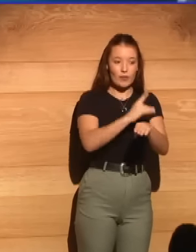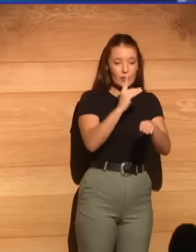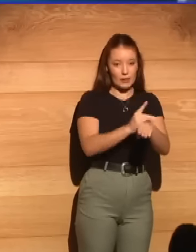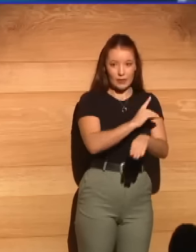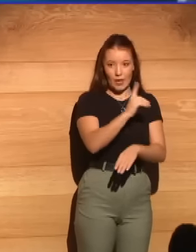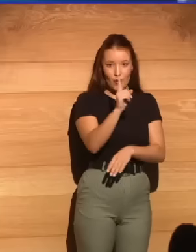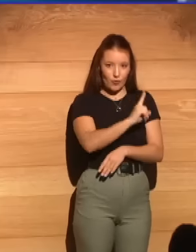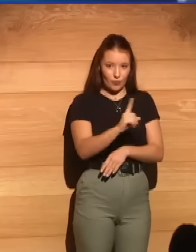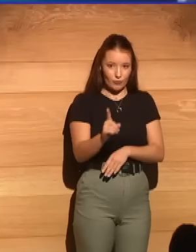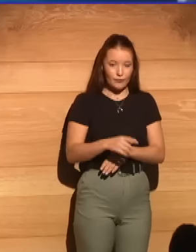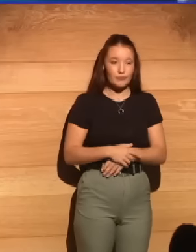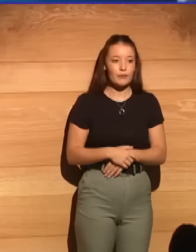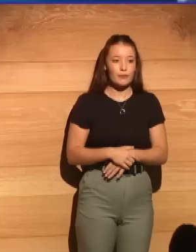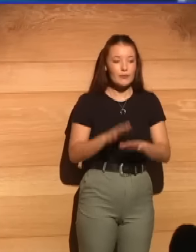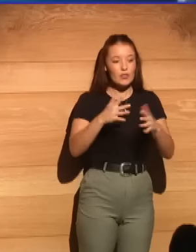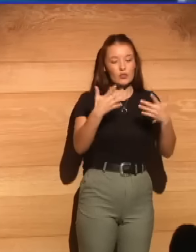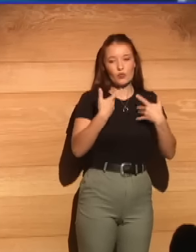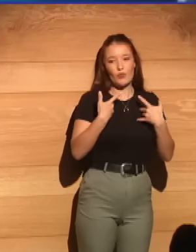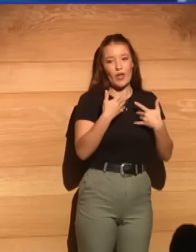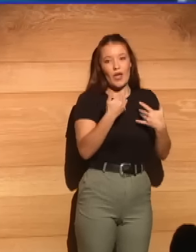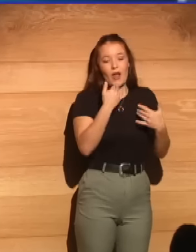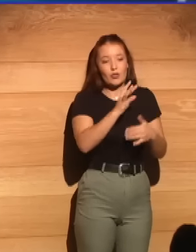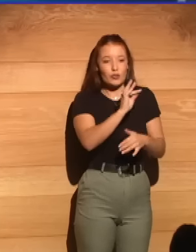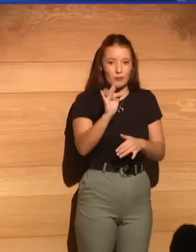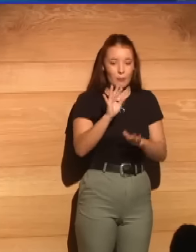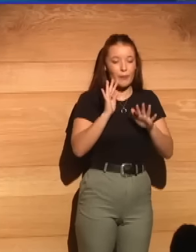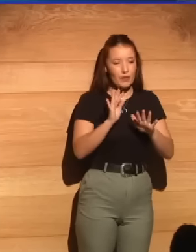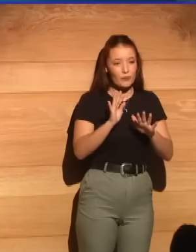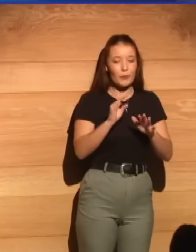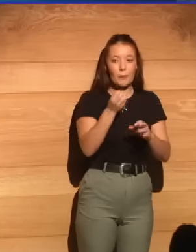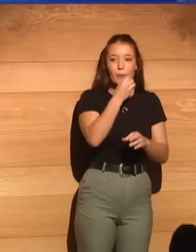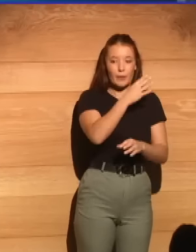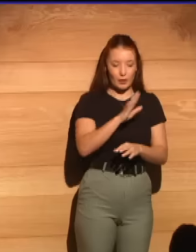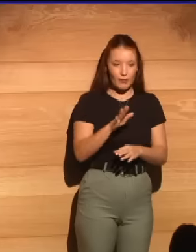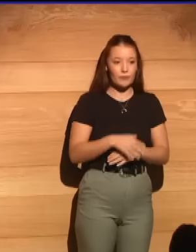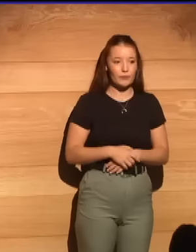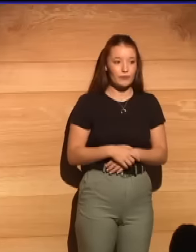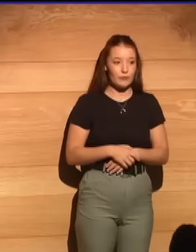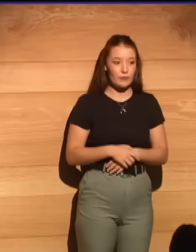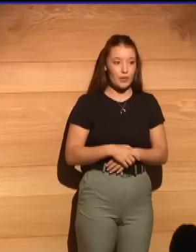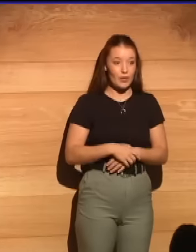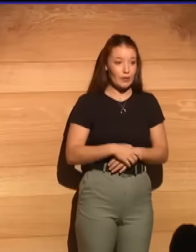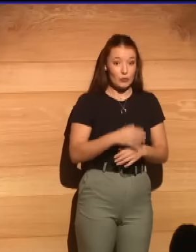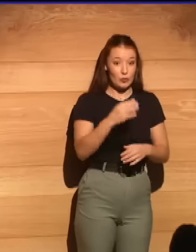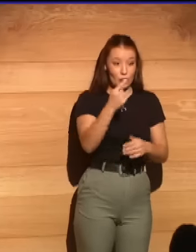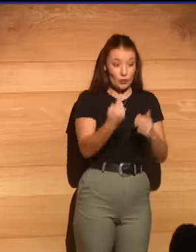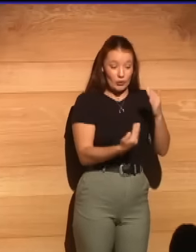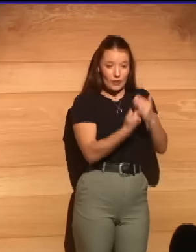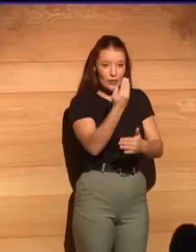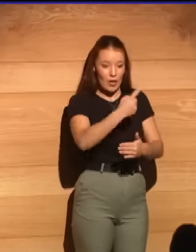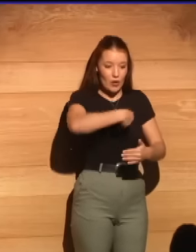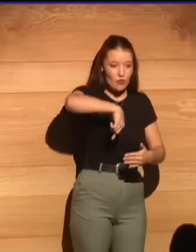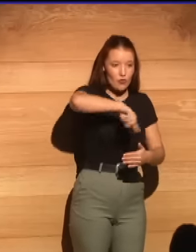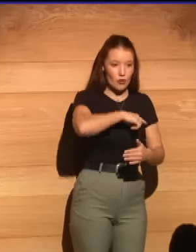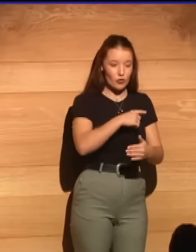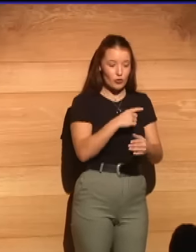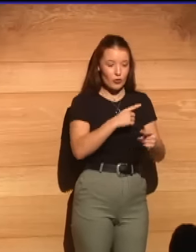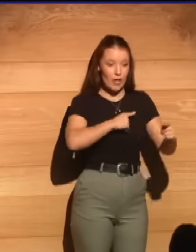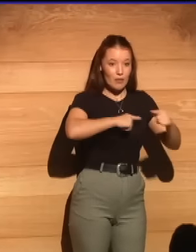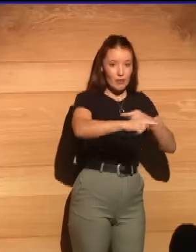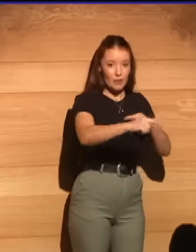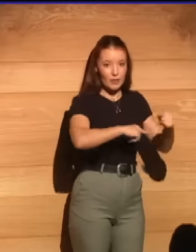pues en algo de su eficiencia, pero es que de la noche a la mañana nosotros multiplicamos por 500% los trámites online. Y